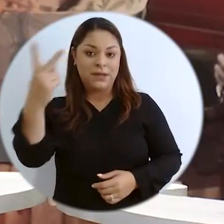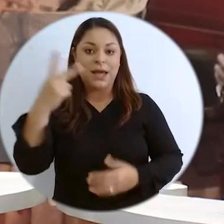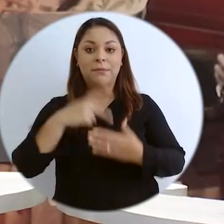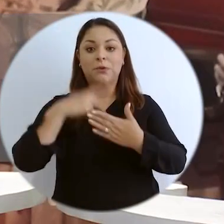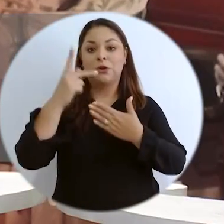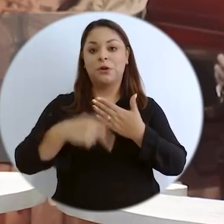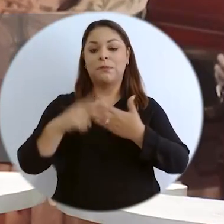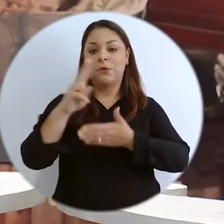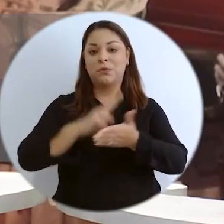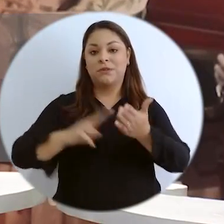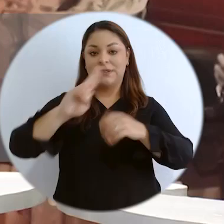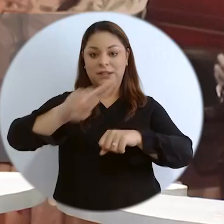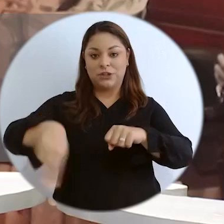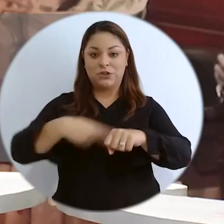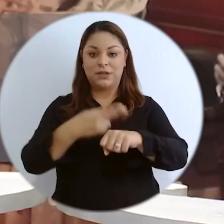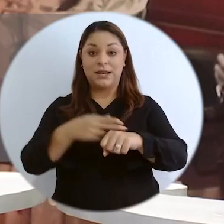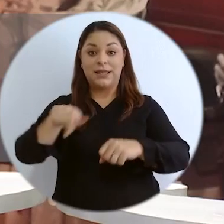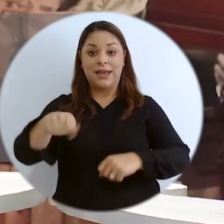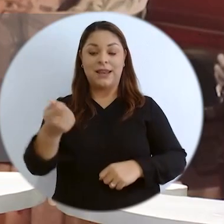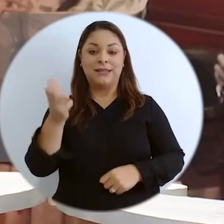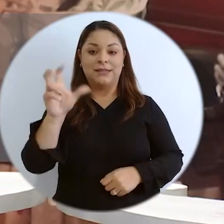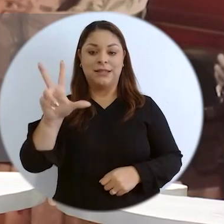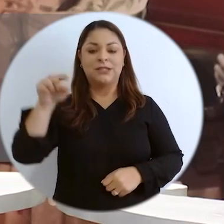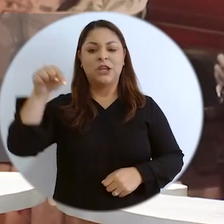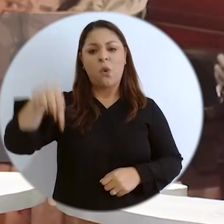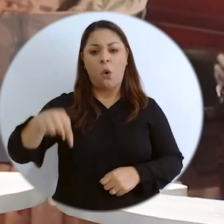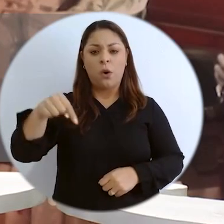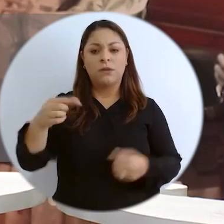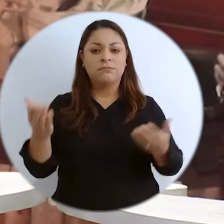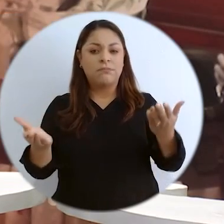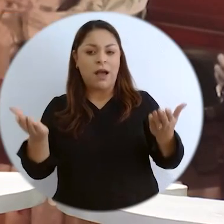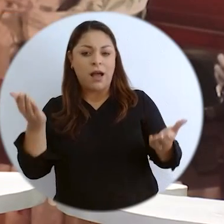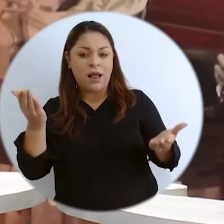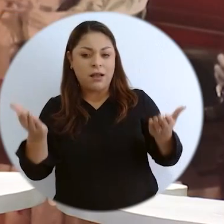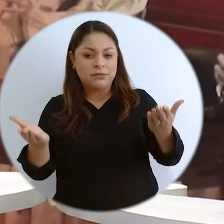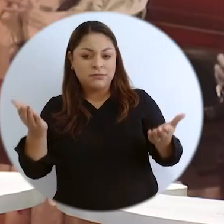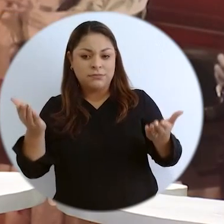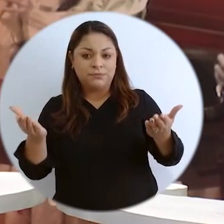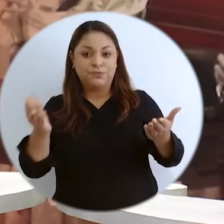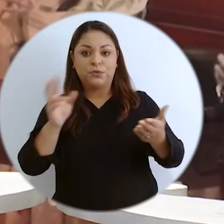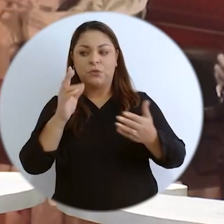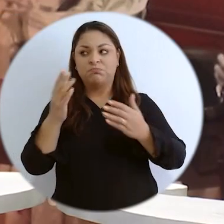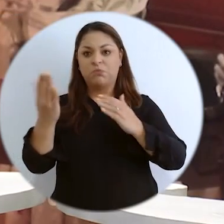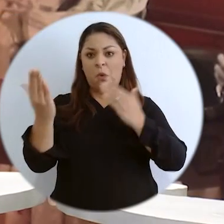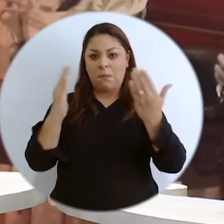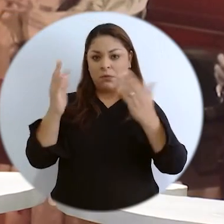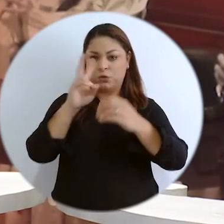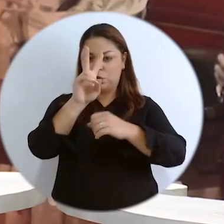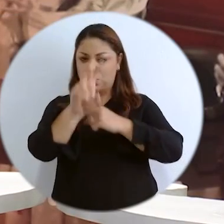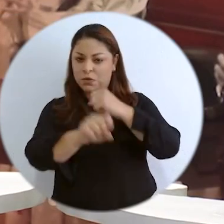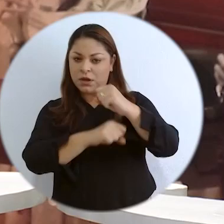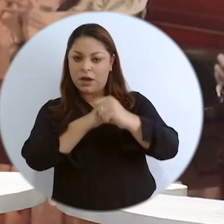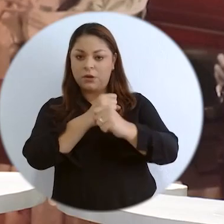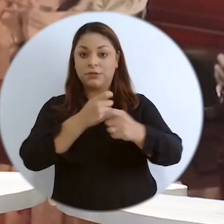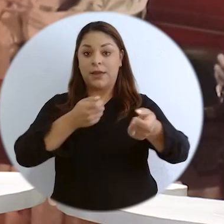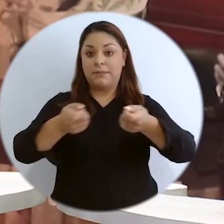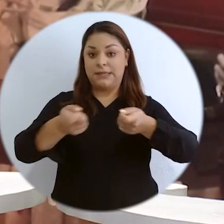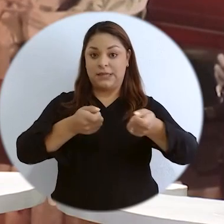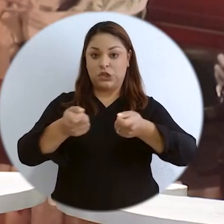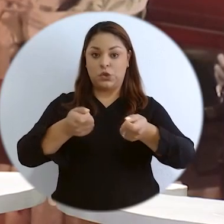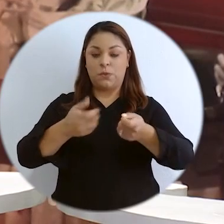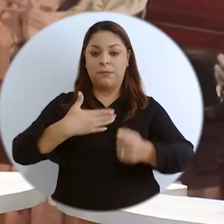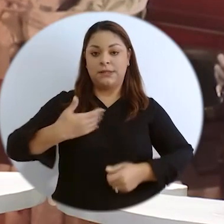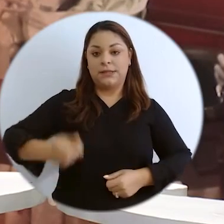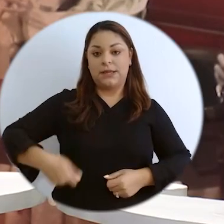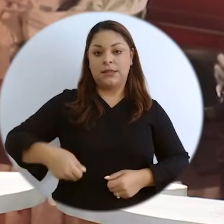Regresa usted a Una Mirada, del programa de la Universidad Nacional y de CINAR S.A. Hoy con un balance de los 2 años de la administración